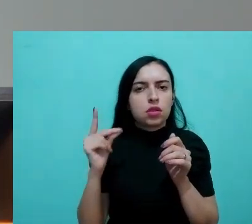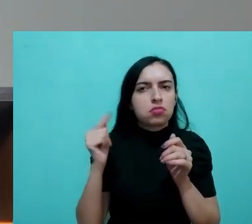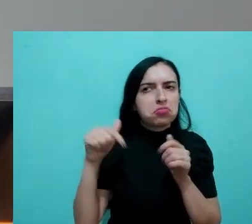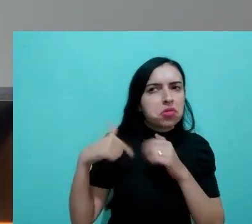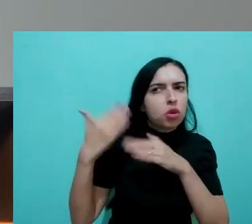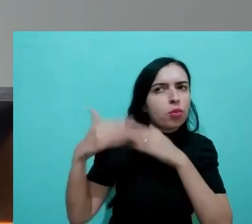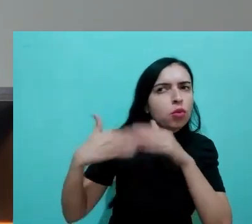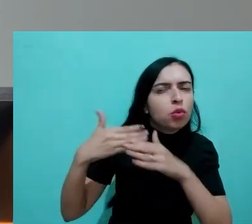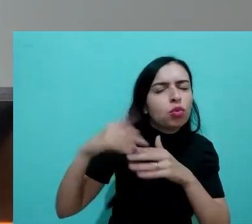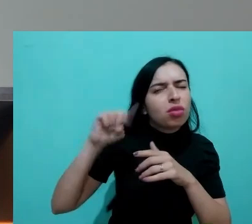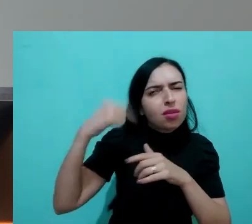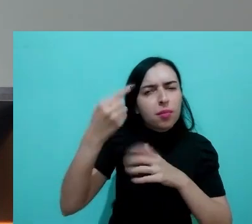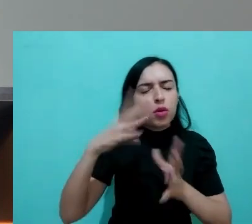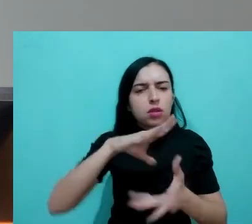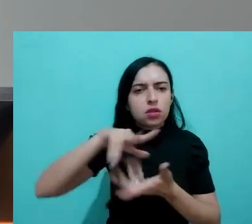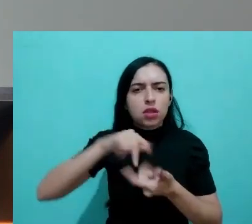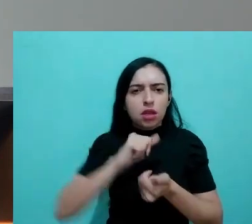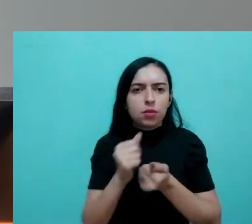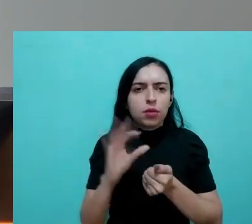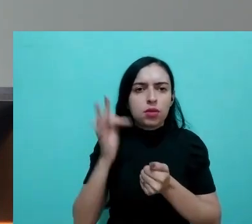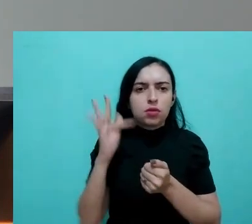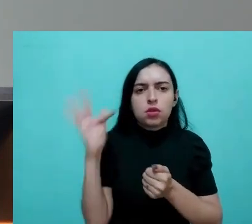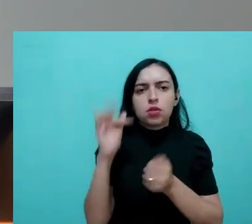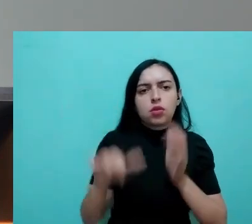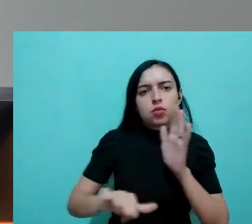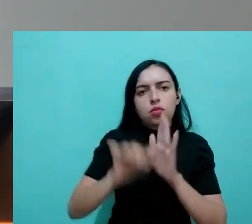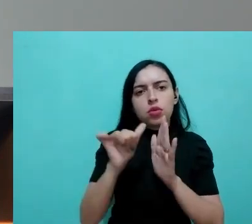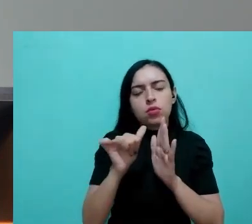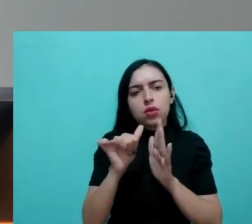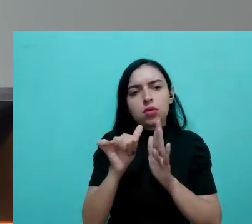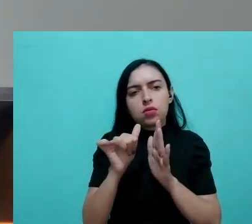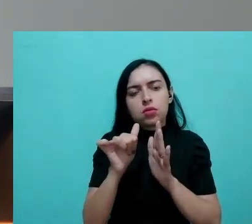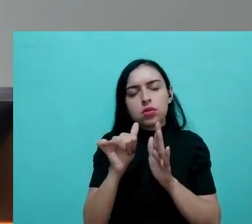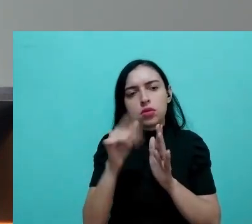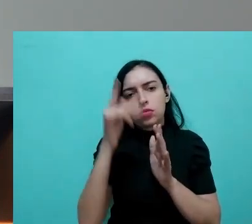revolución, uno de los primeros cuerpos